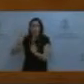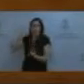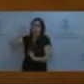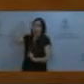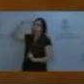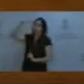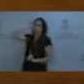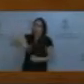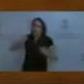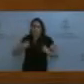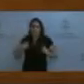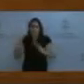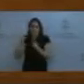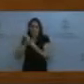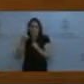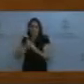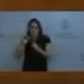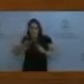laboral,